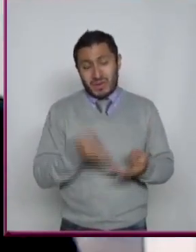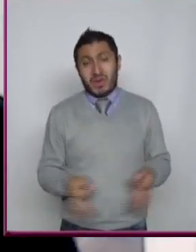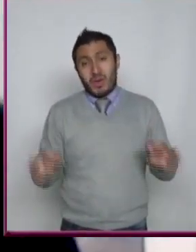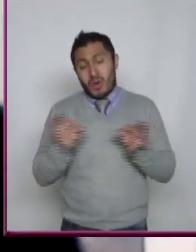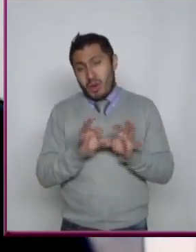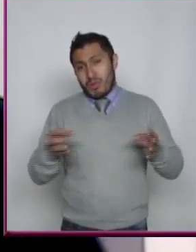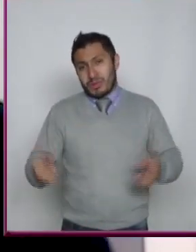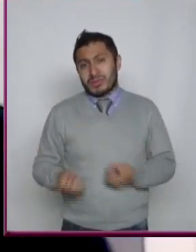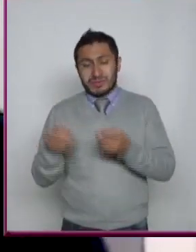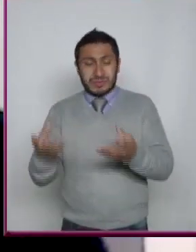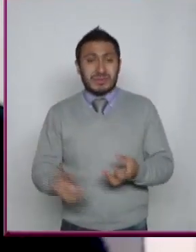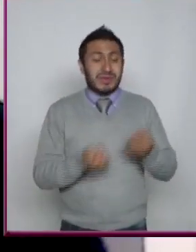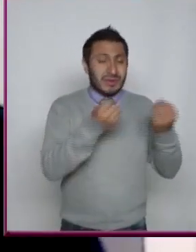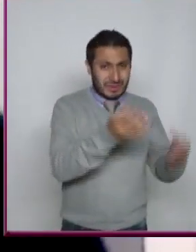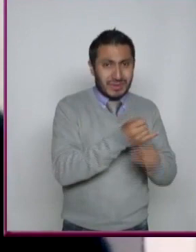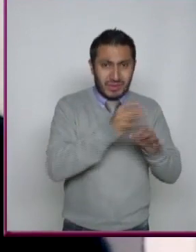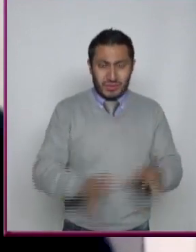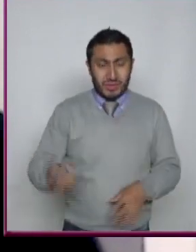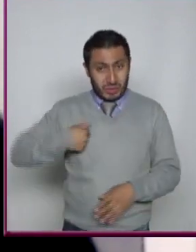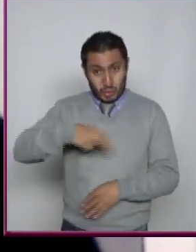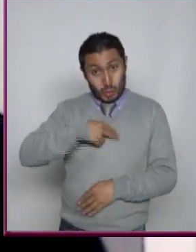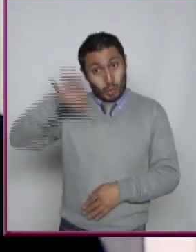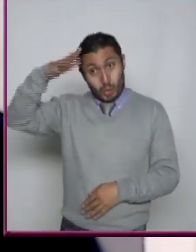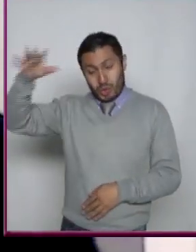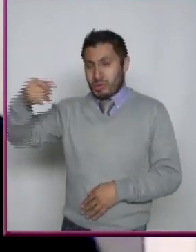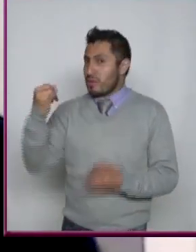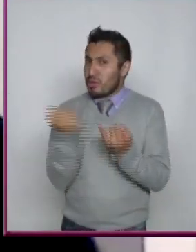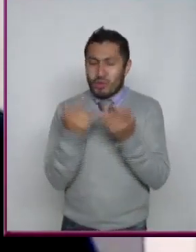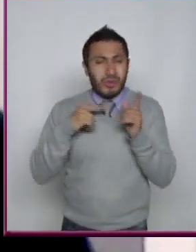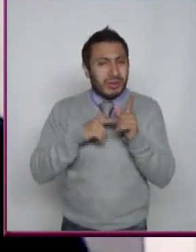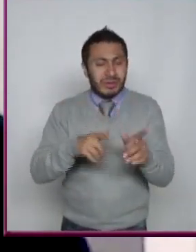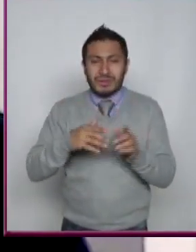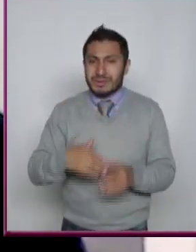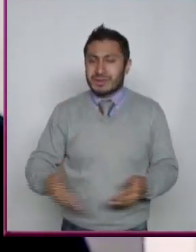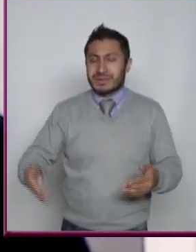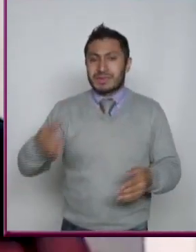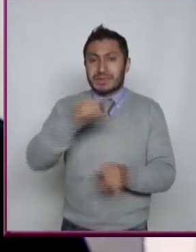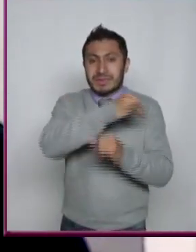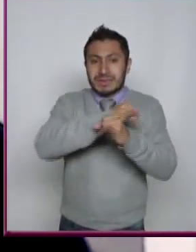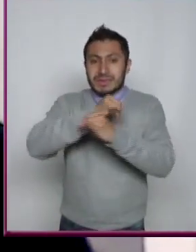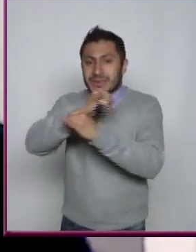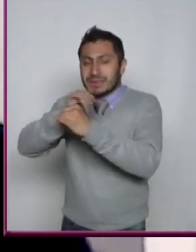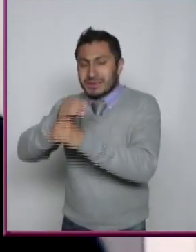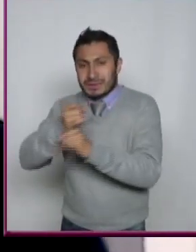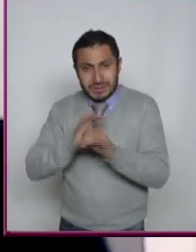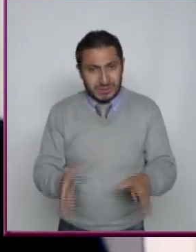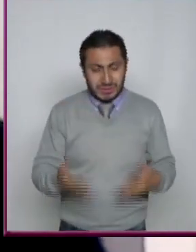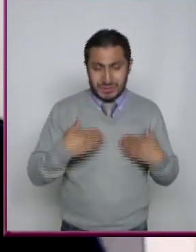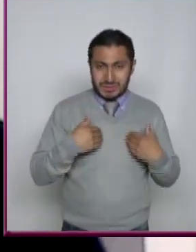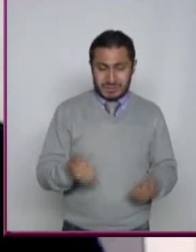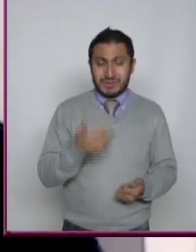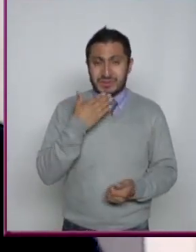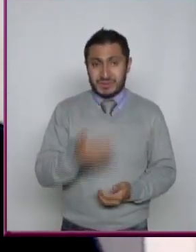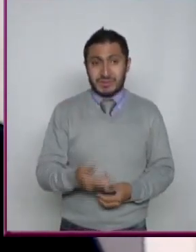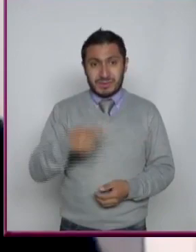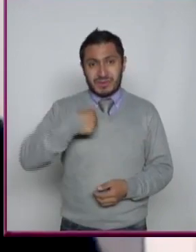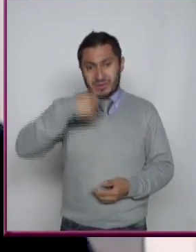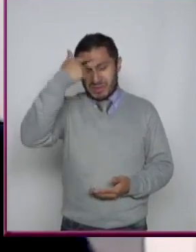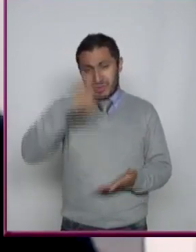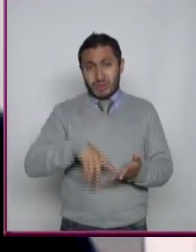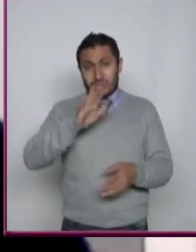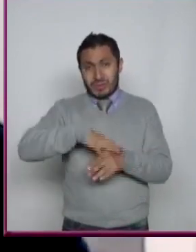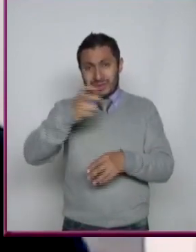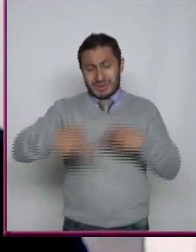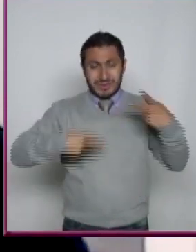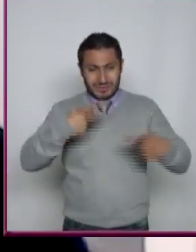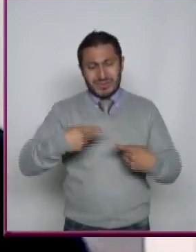nosotras, adultos y adultas, también nos informemos al respecto. Pero creo que son esas algunas de las preguntas como más comunes